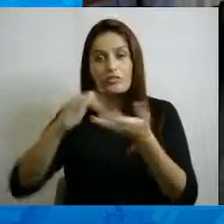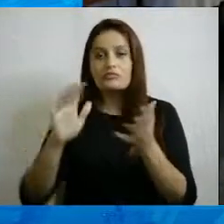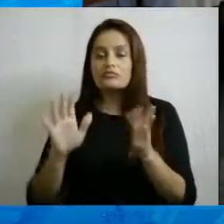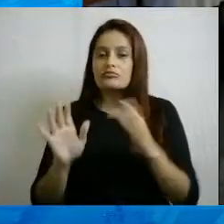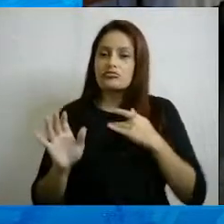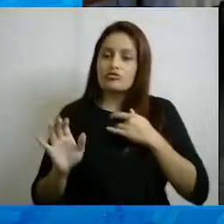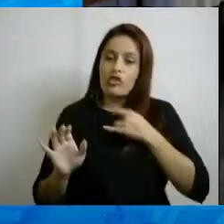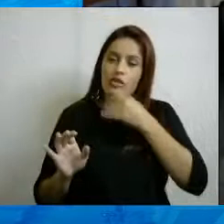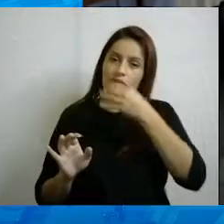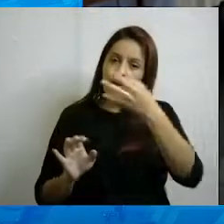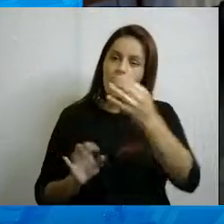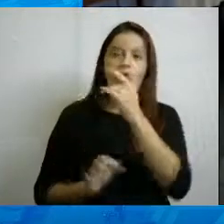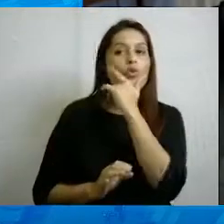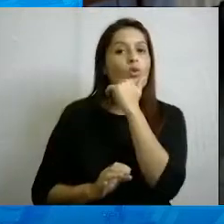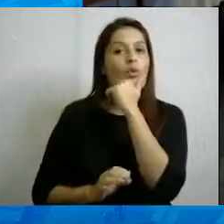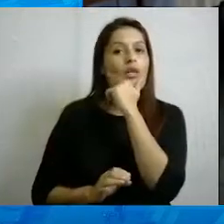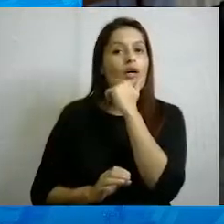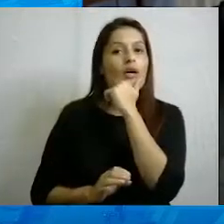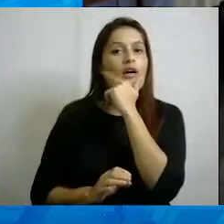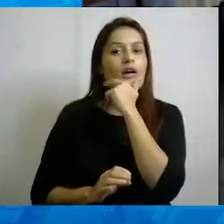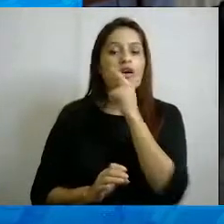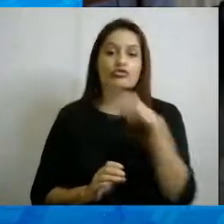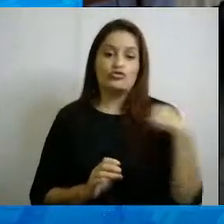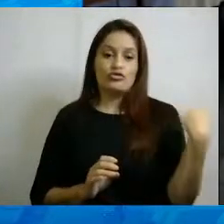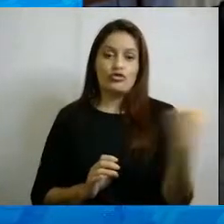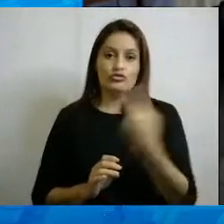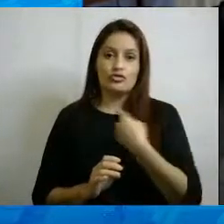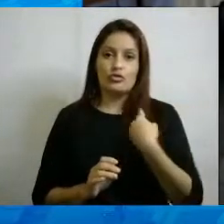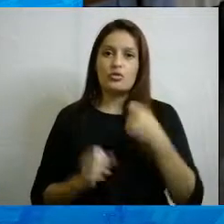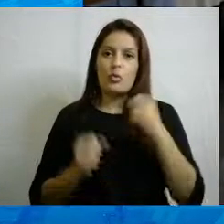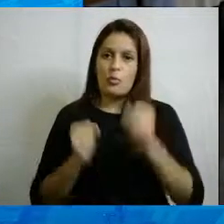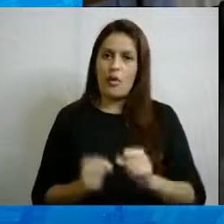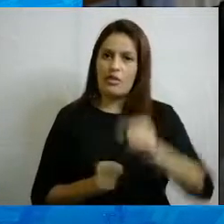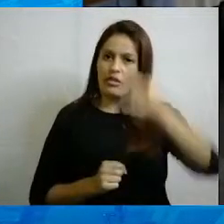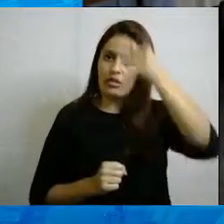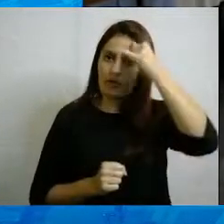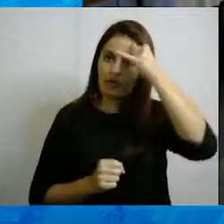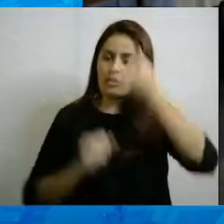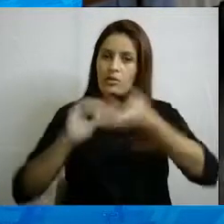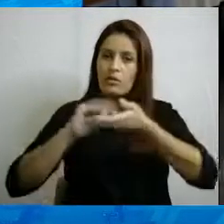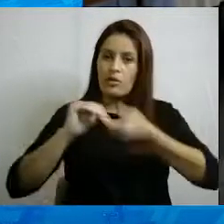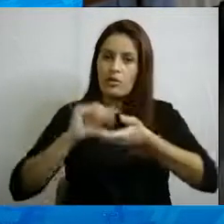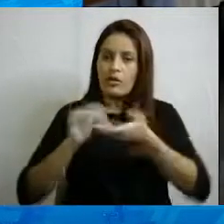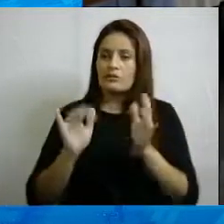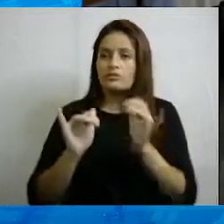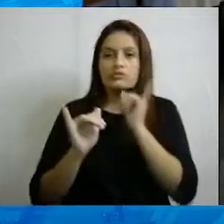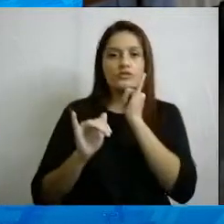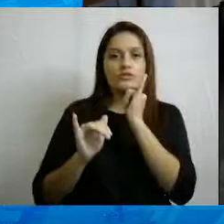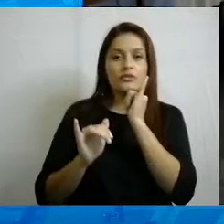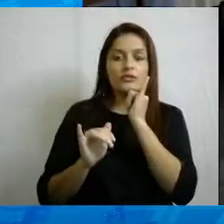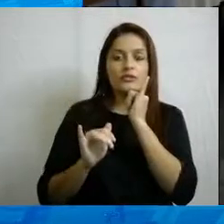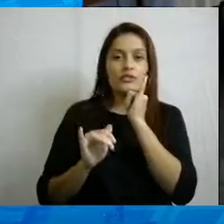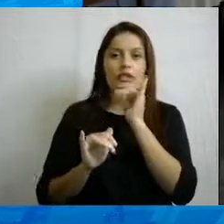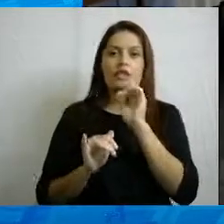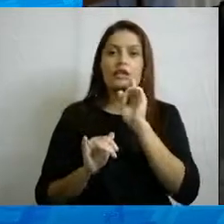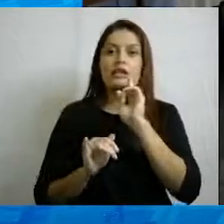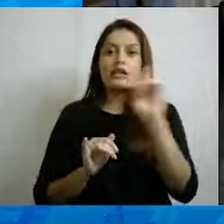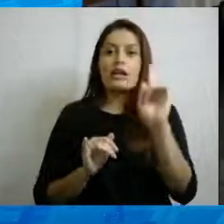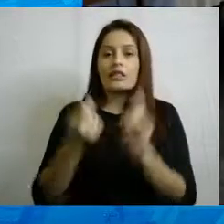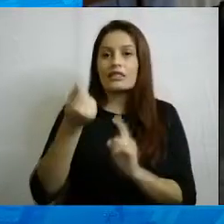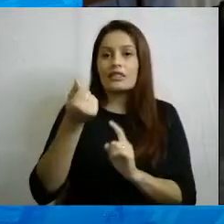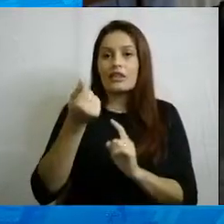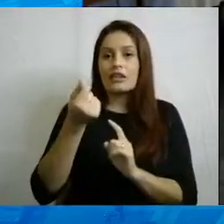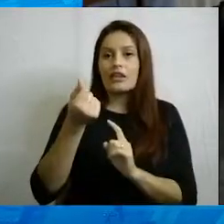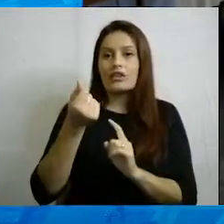expongo mi duda respecto de la facultad del Consejo para condonar deudas, porque son, en este caso, montos que han